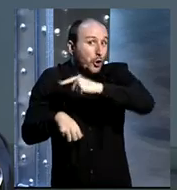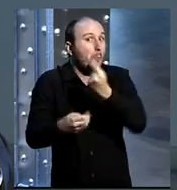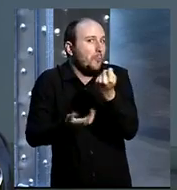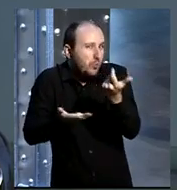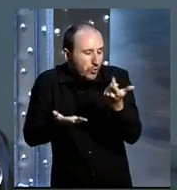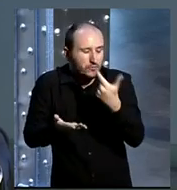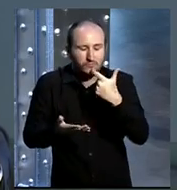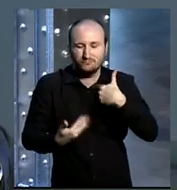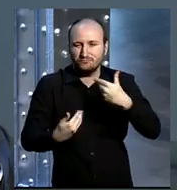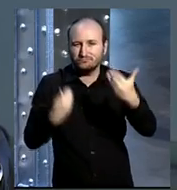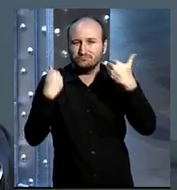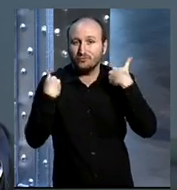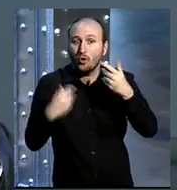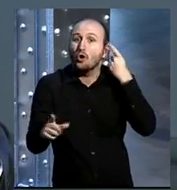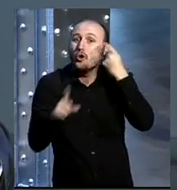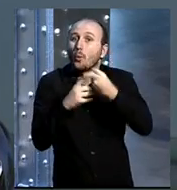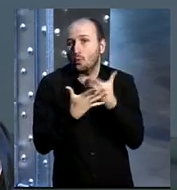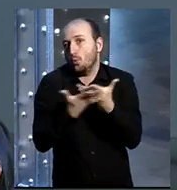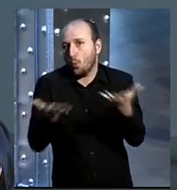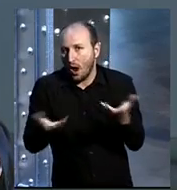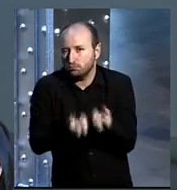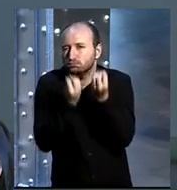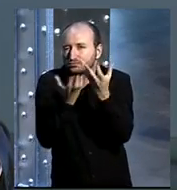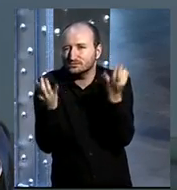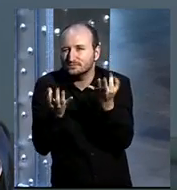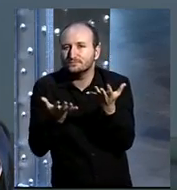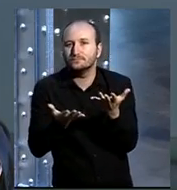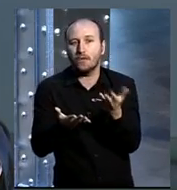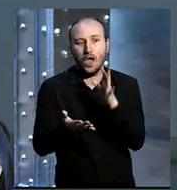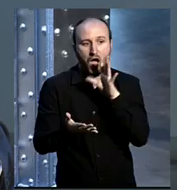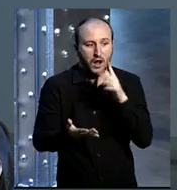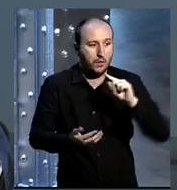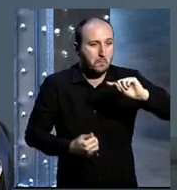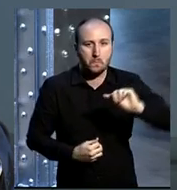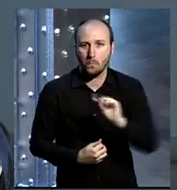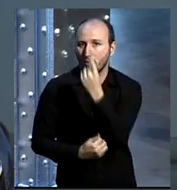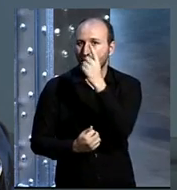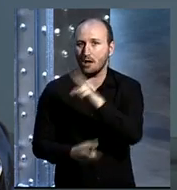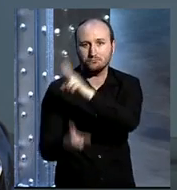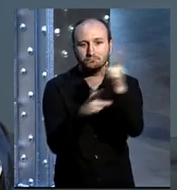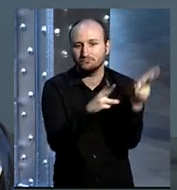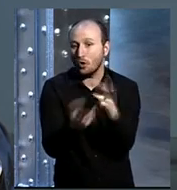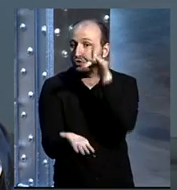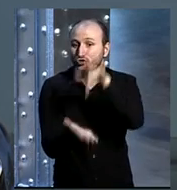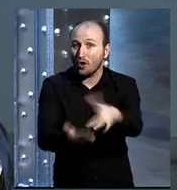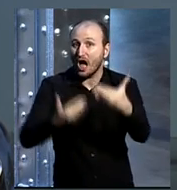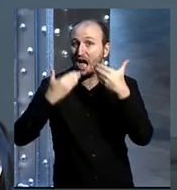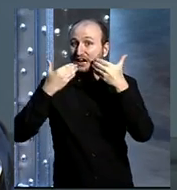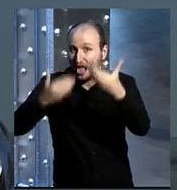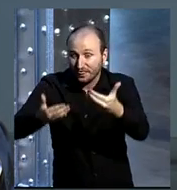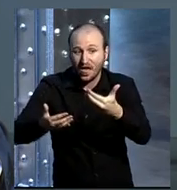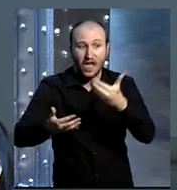pocos minutos, pues para básicamente dar una primera parte de agradecimientos, comentarles un